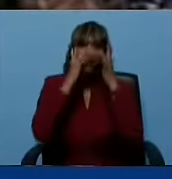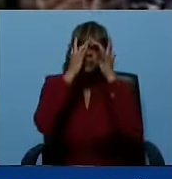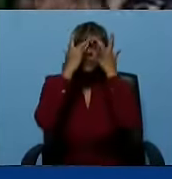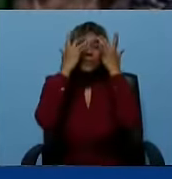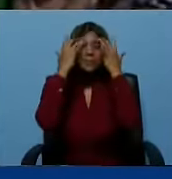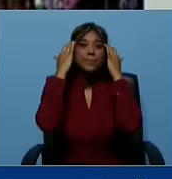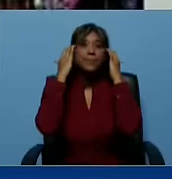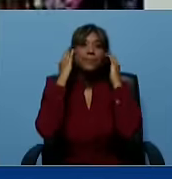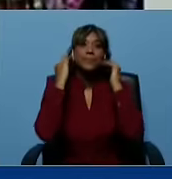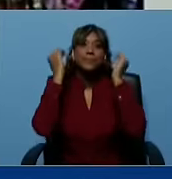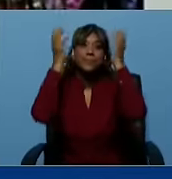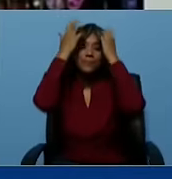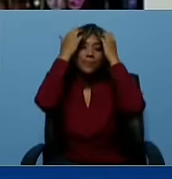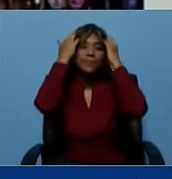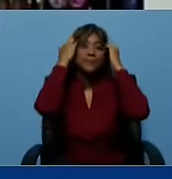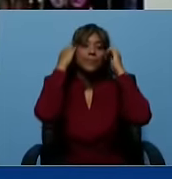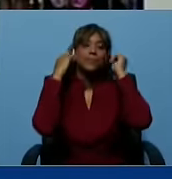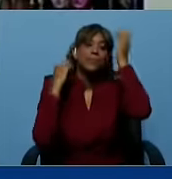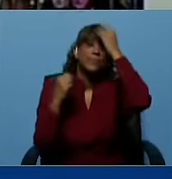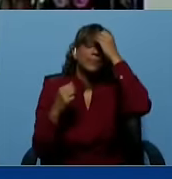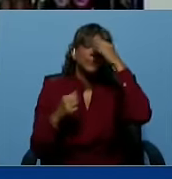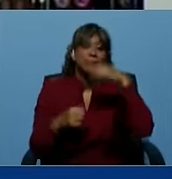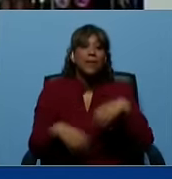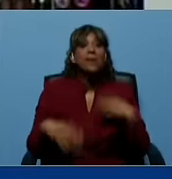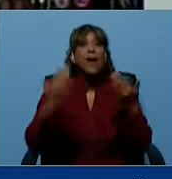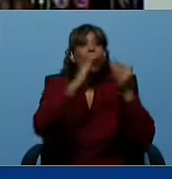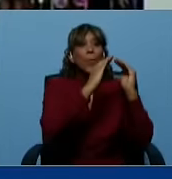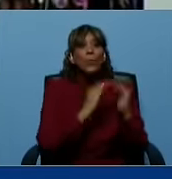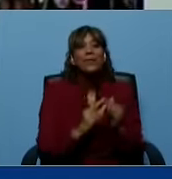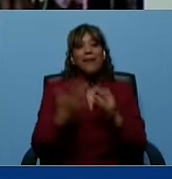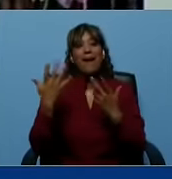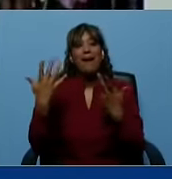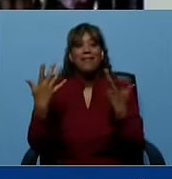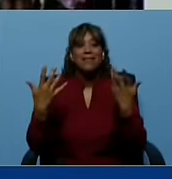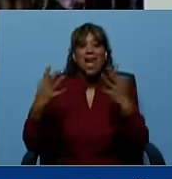Bueno, avanzar con la juventud en las comunidades, en los barrios,